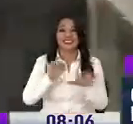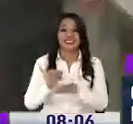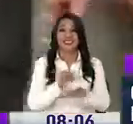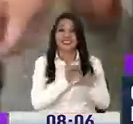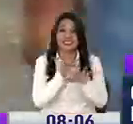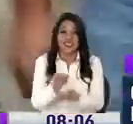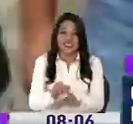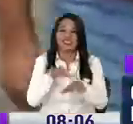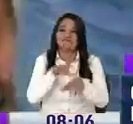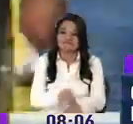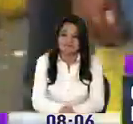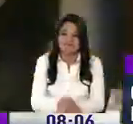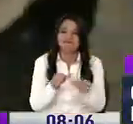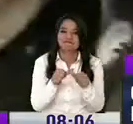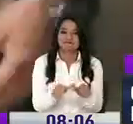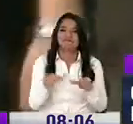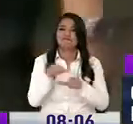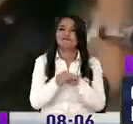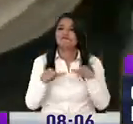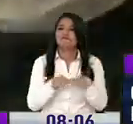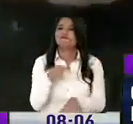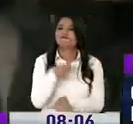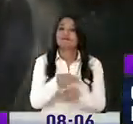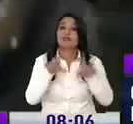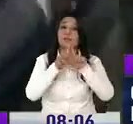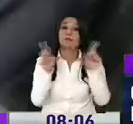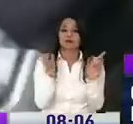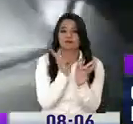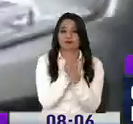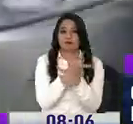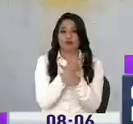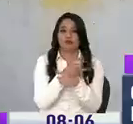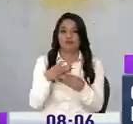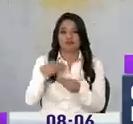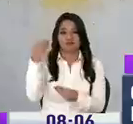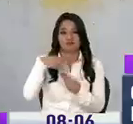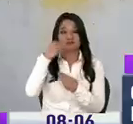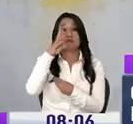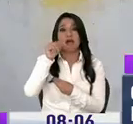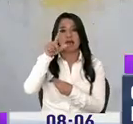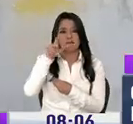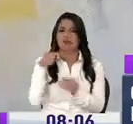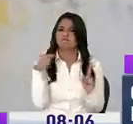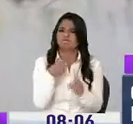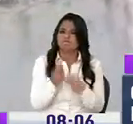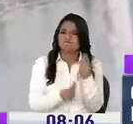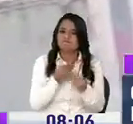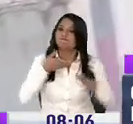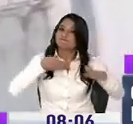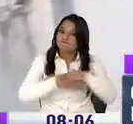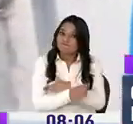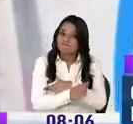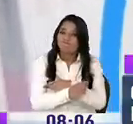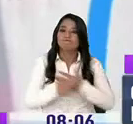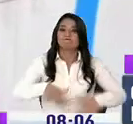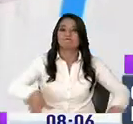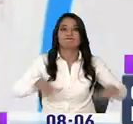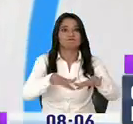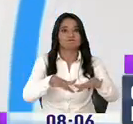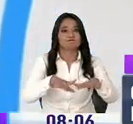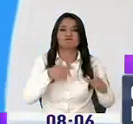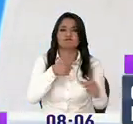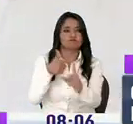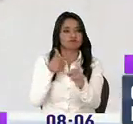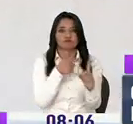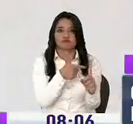de sus secuestradores el administrador de una empresa productora de palma. Los presuntos plagiadores ingresaron a las instalaciones, de donde